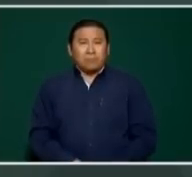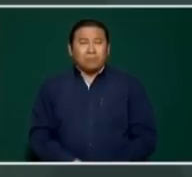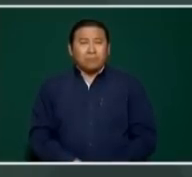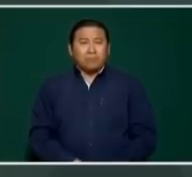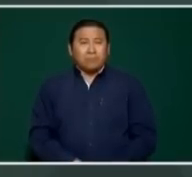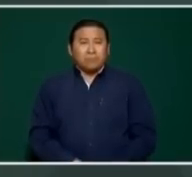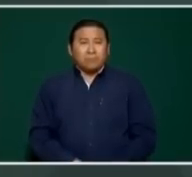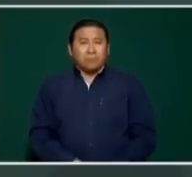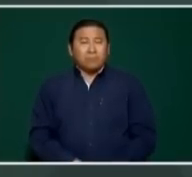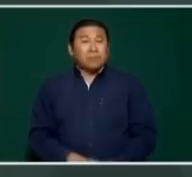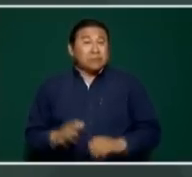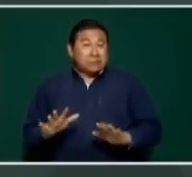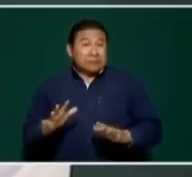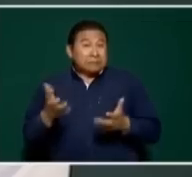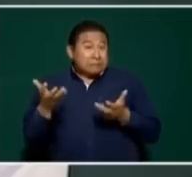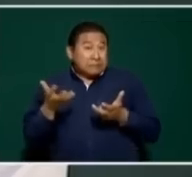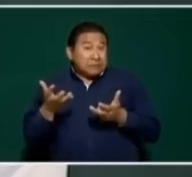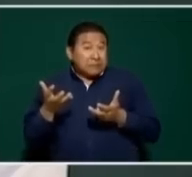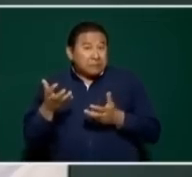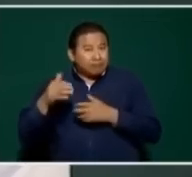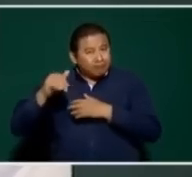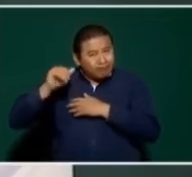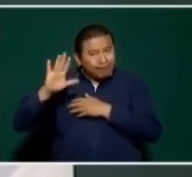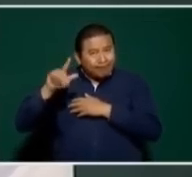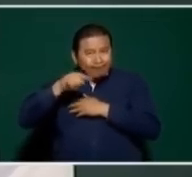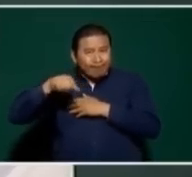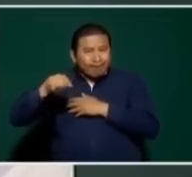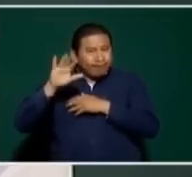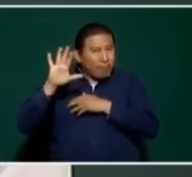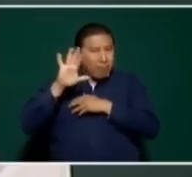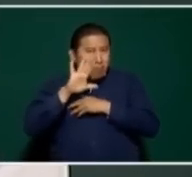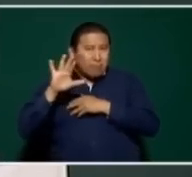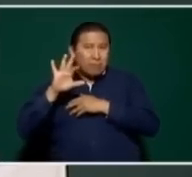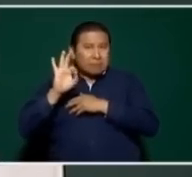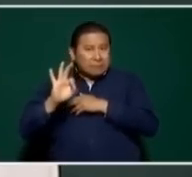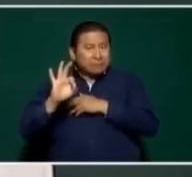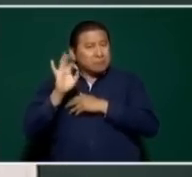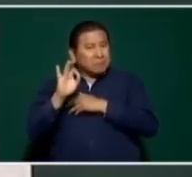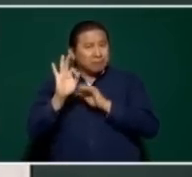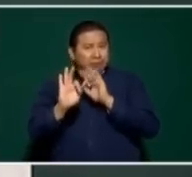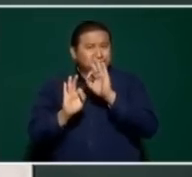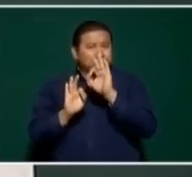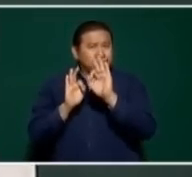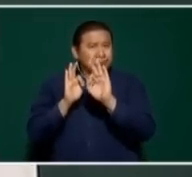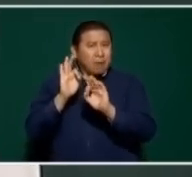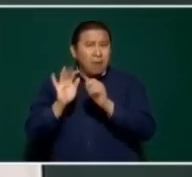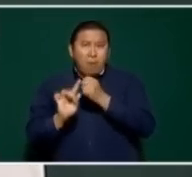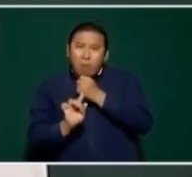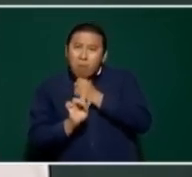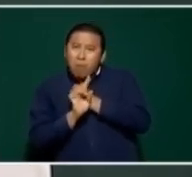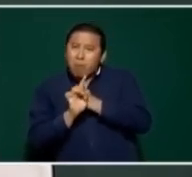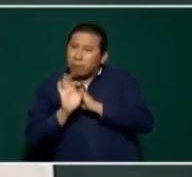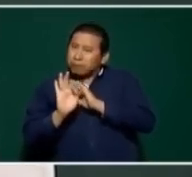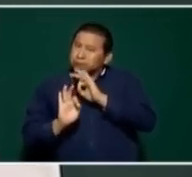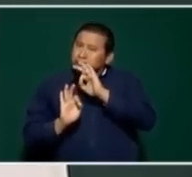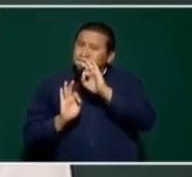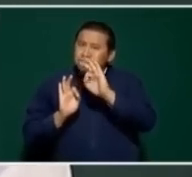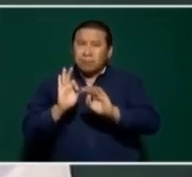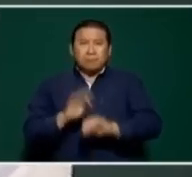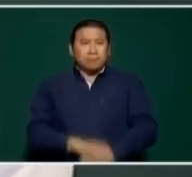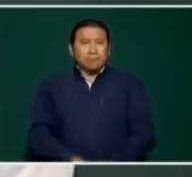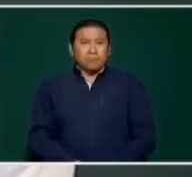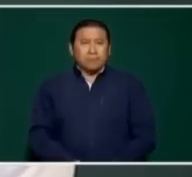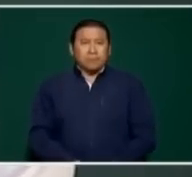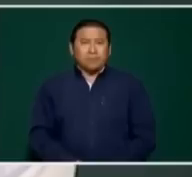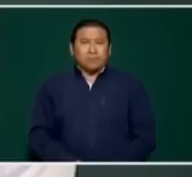Y estamos haciendo el compromiso de que se va a atender el problema. Claro,